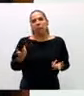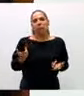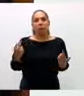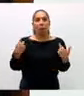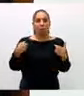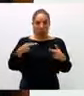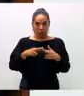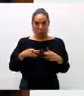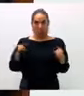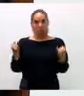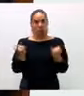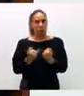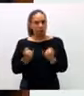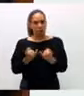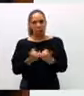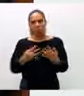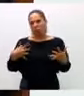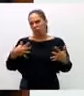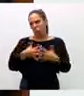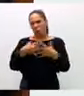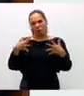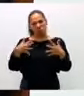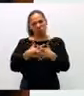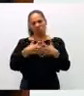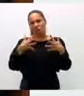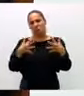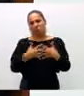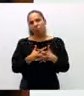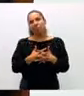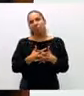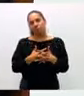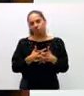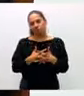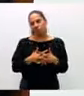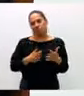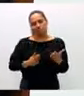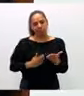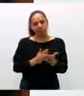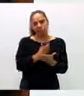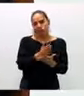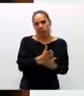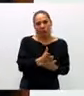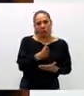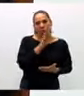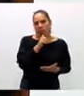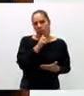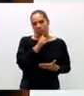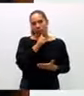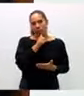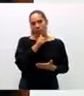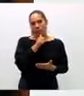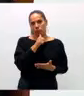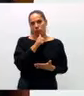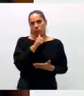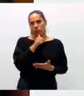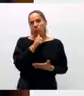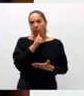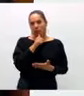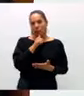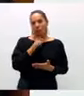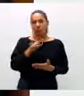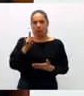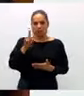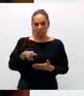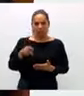caldeado, no podemos avanzar, ¿no? Si tenemos personas que no reconocen su participación en un conflicto,